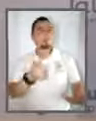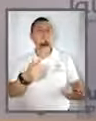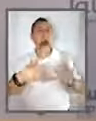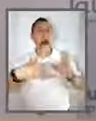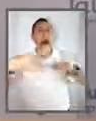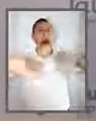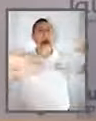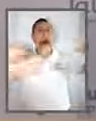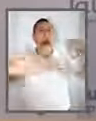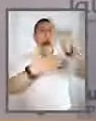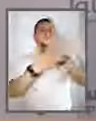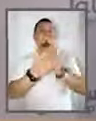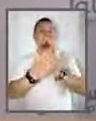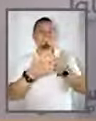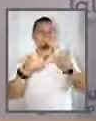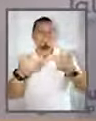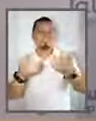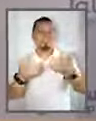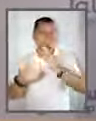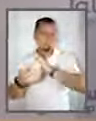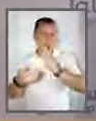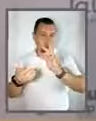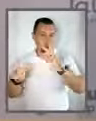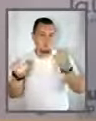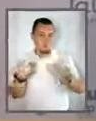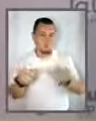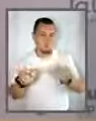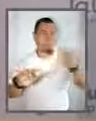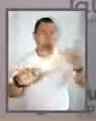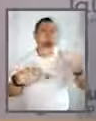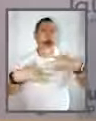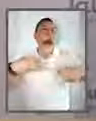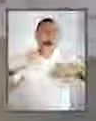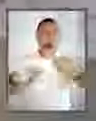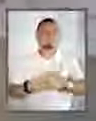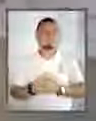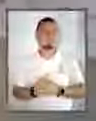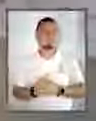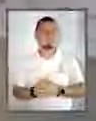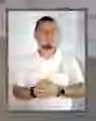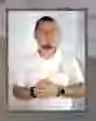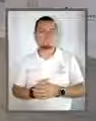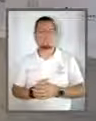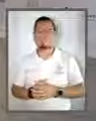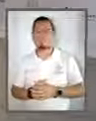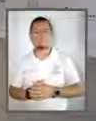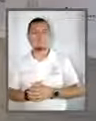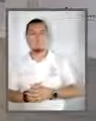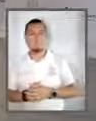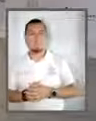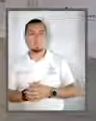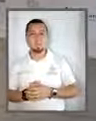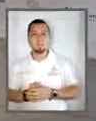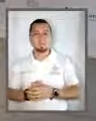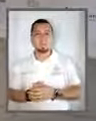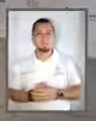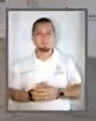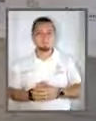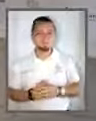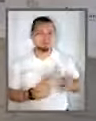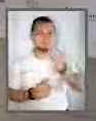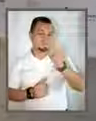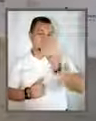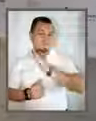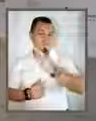que nos encontremos en la calle puede ser portador y contagiarnos. Carmen Agi, yo quisiera, si me permite nada más, creo